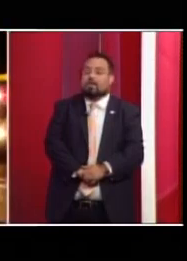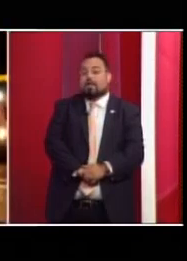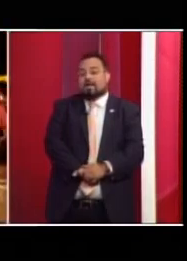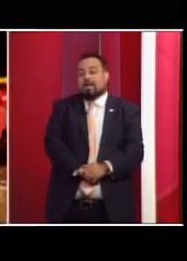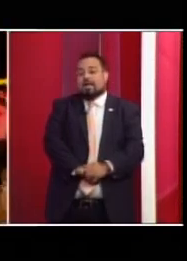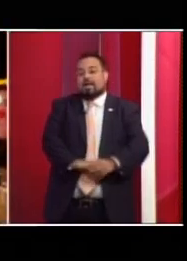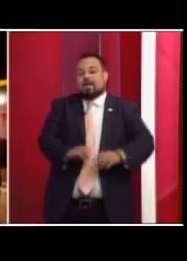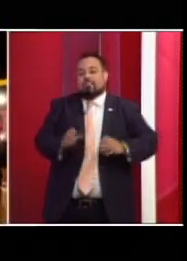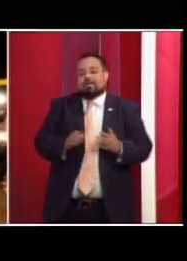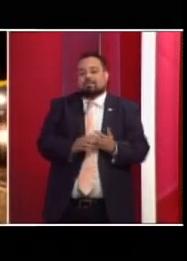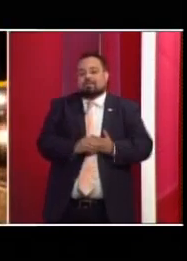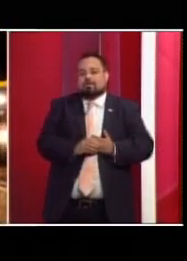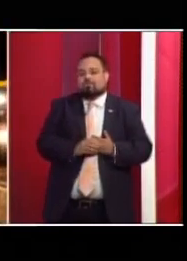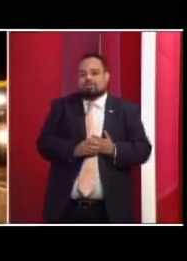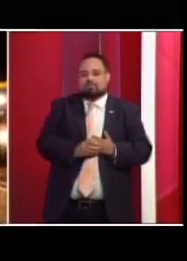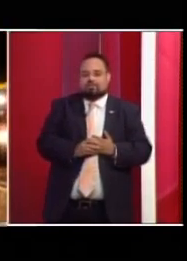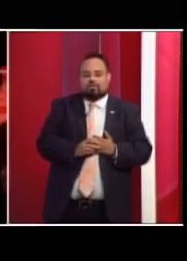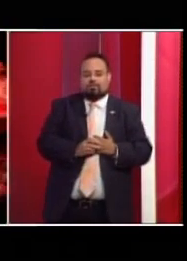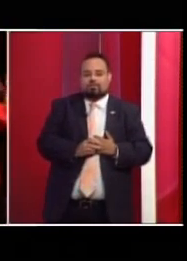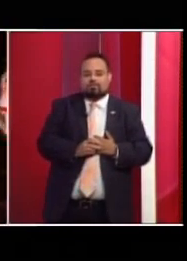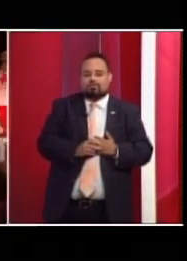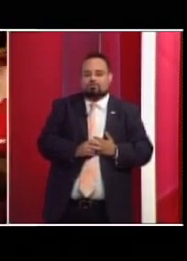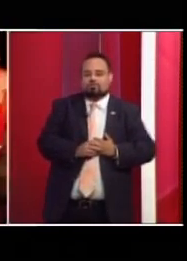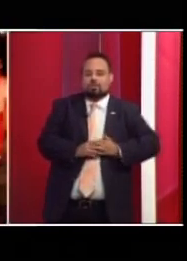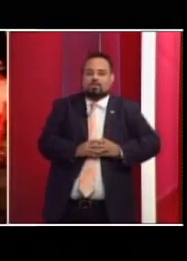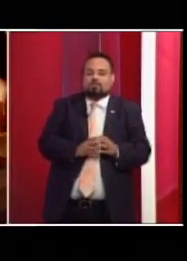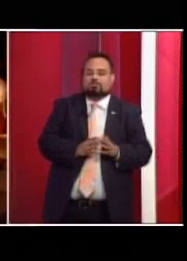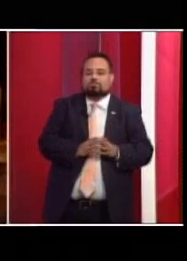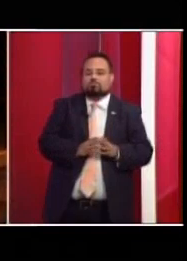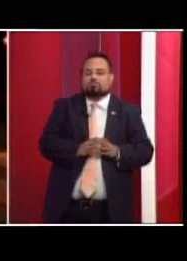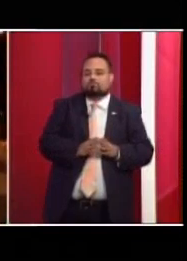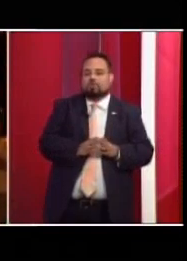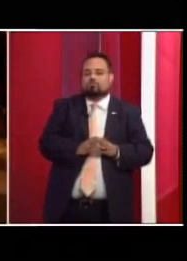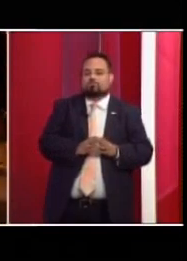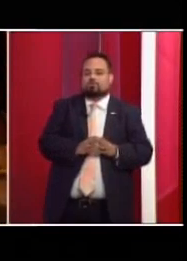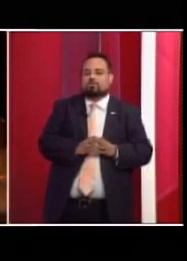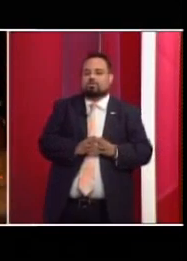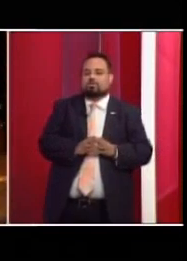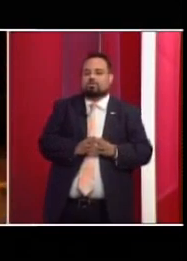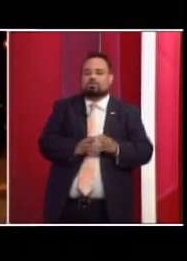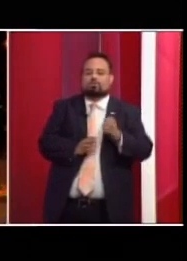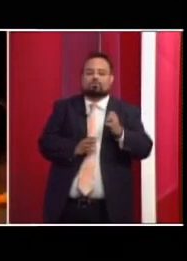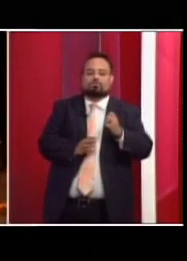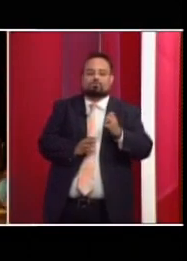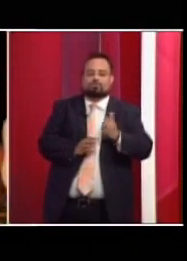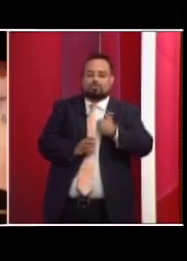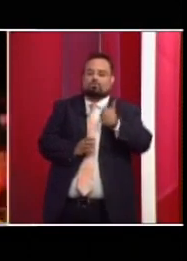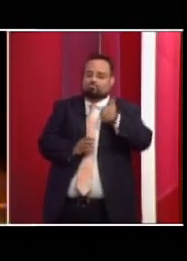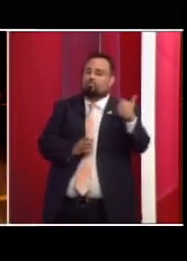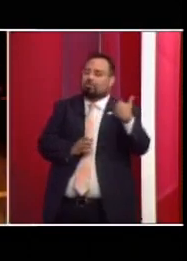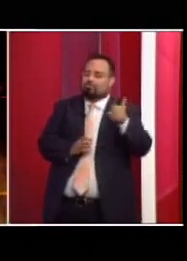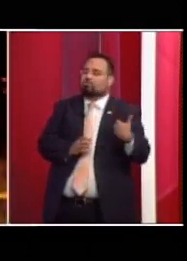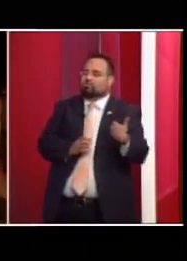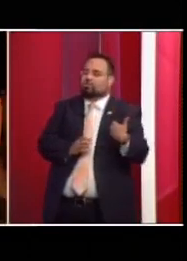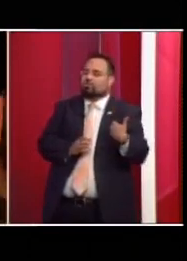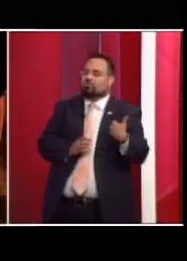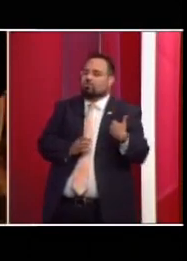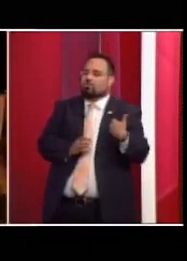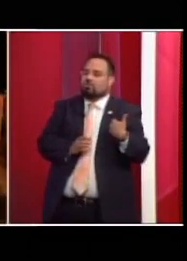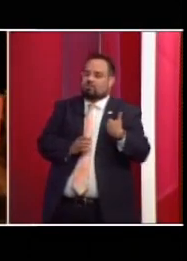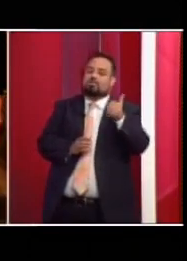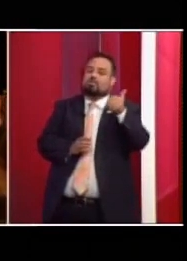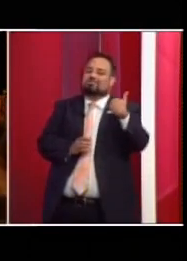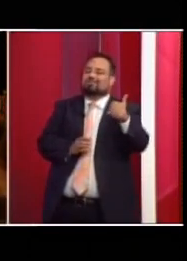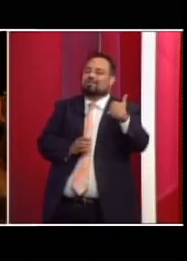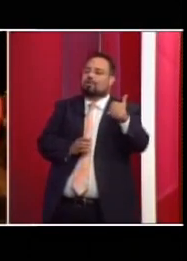temporal es claro que la secretaria de bienestar social que hace unos años había tenido cierto empuje positivo